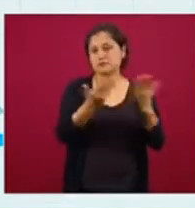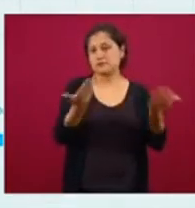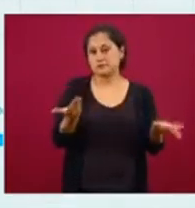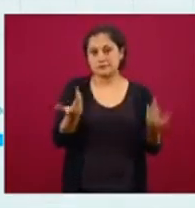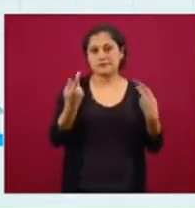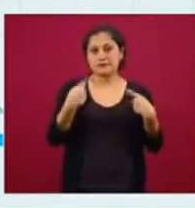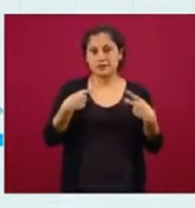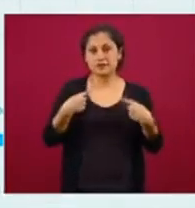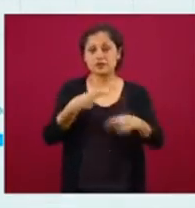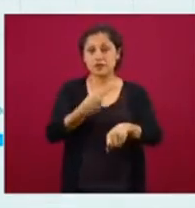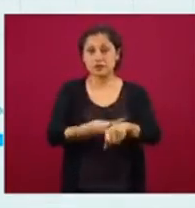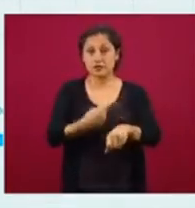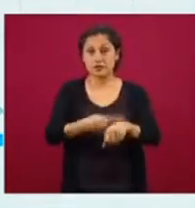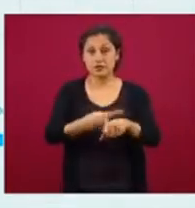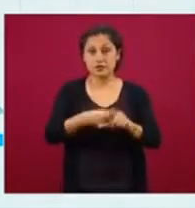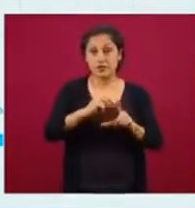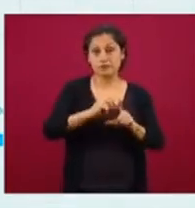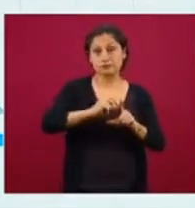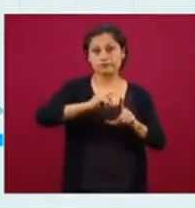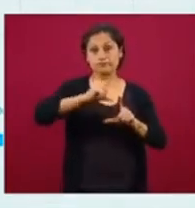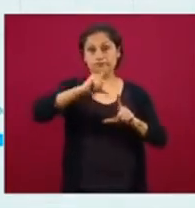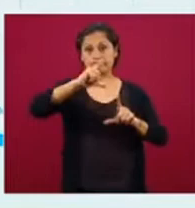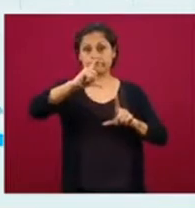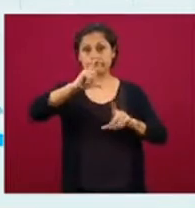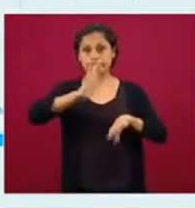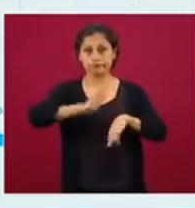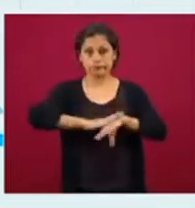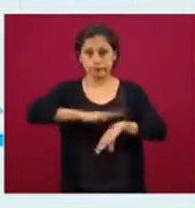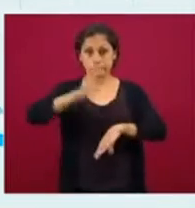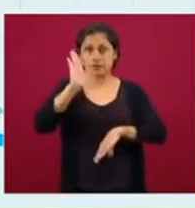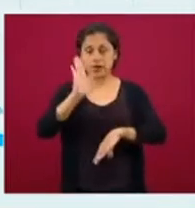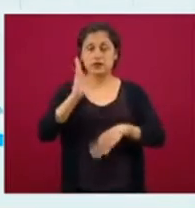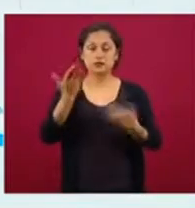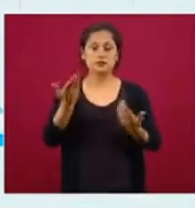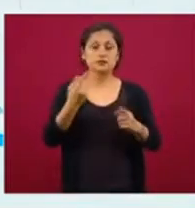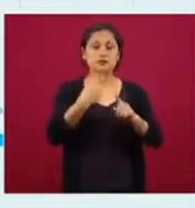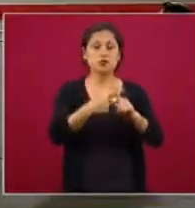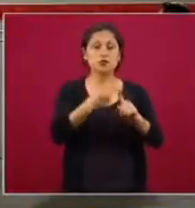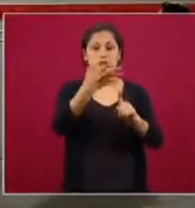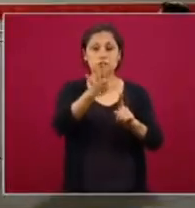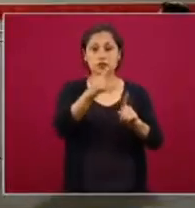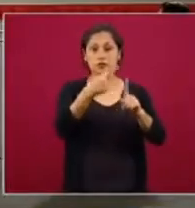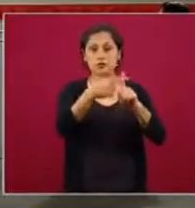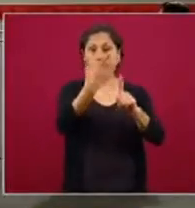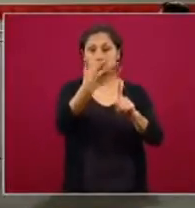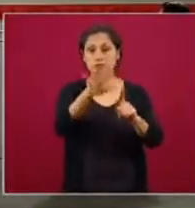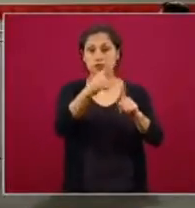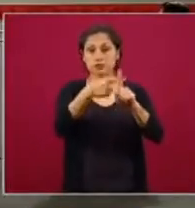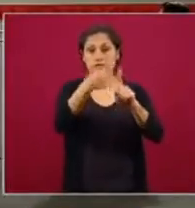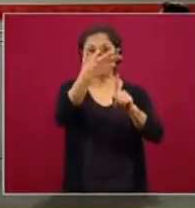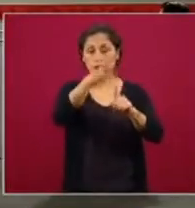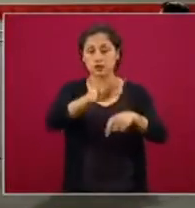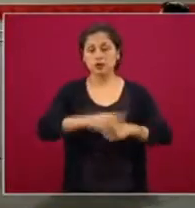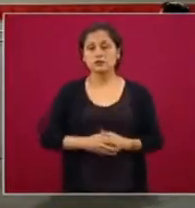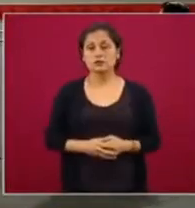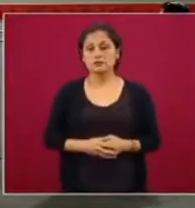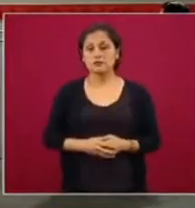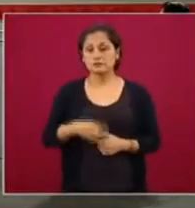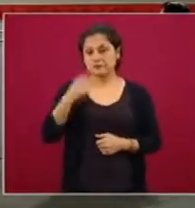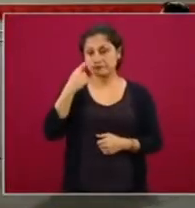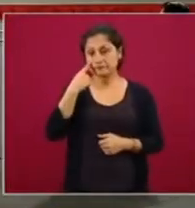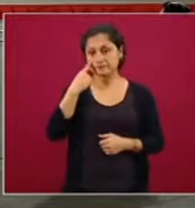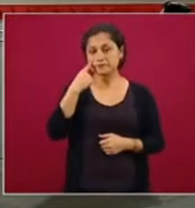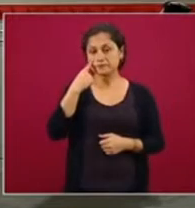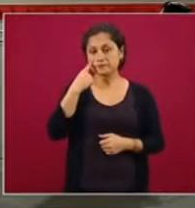aquí es mucha mayor en términos numéricos, aunque sea 10 veces con respecto a esto. Y de aquí a aquí son 100.000,